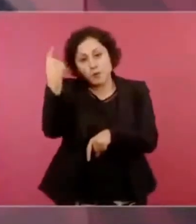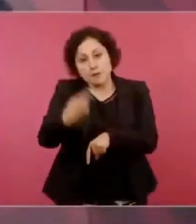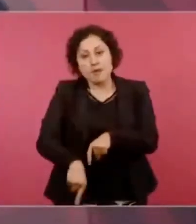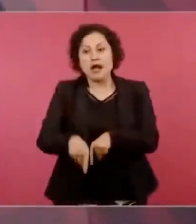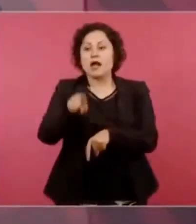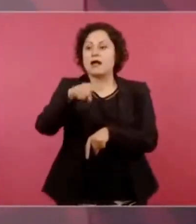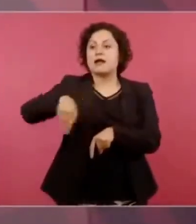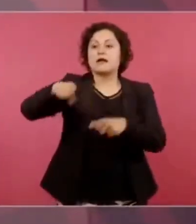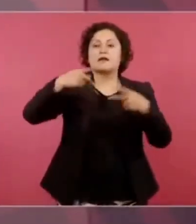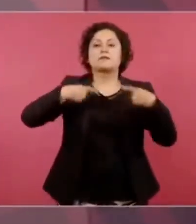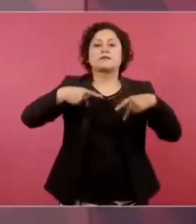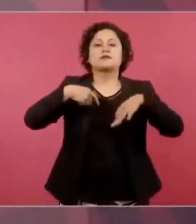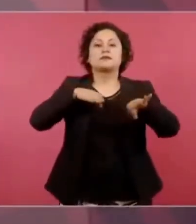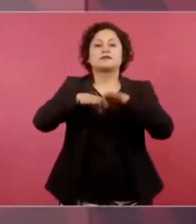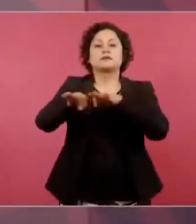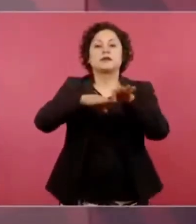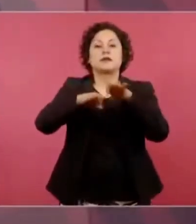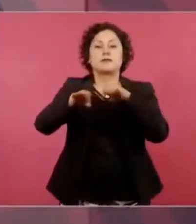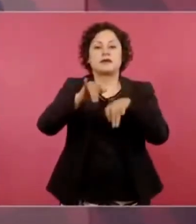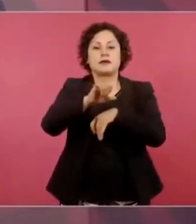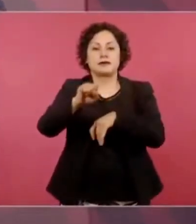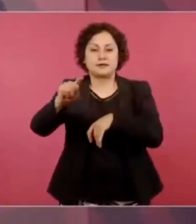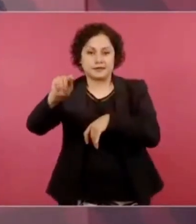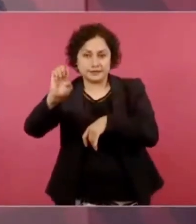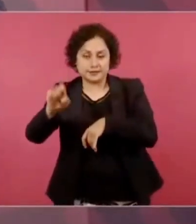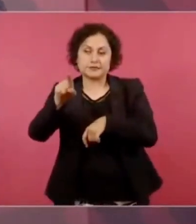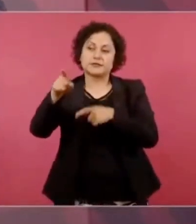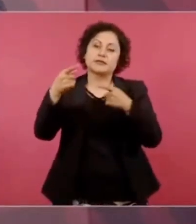maestros, oficinistas,